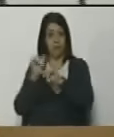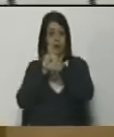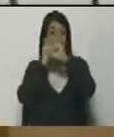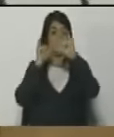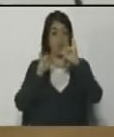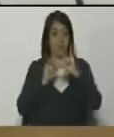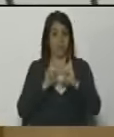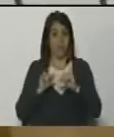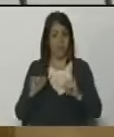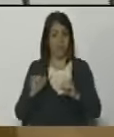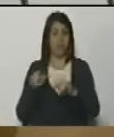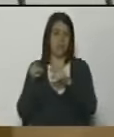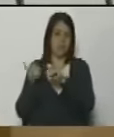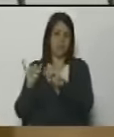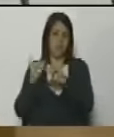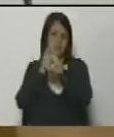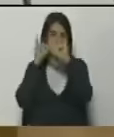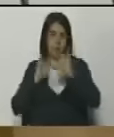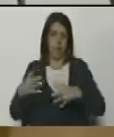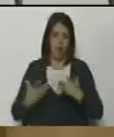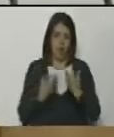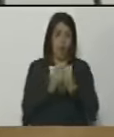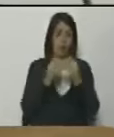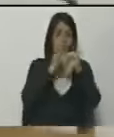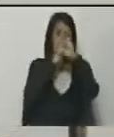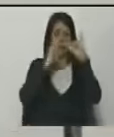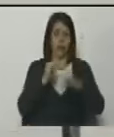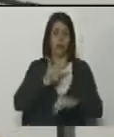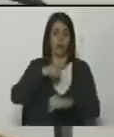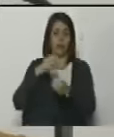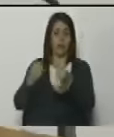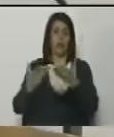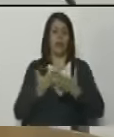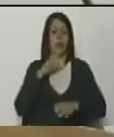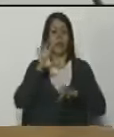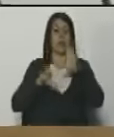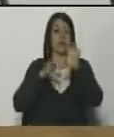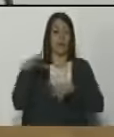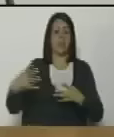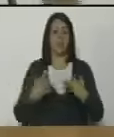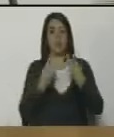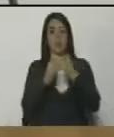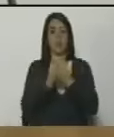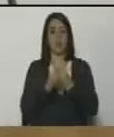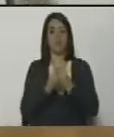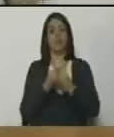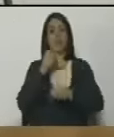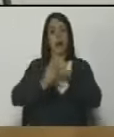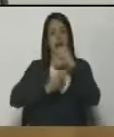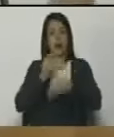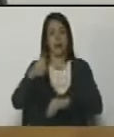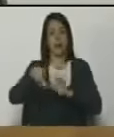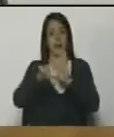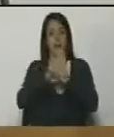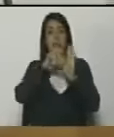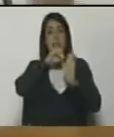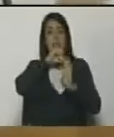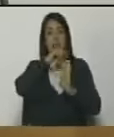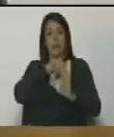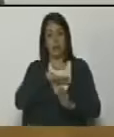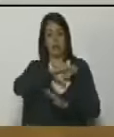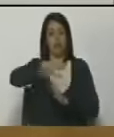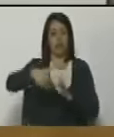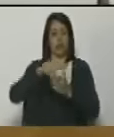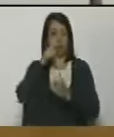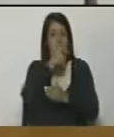feliz con su felicidad. Regresemos a la felicidad que nos dan nuestros animales de compañía y hagamos esta ley histórica para